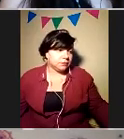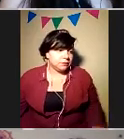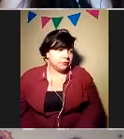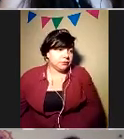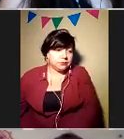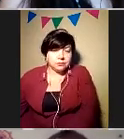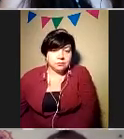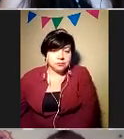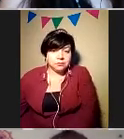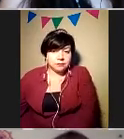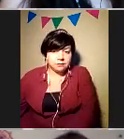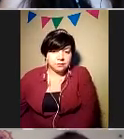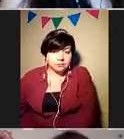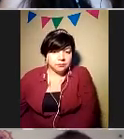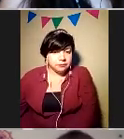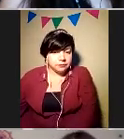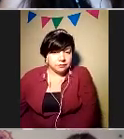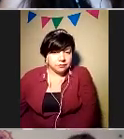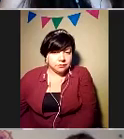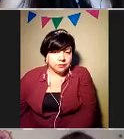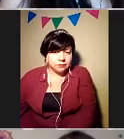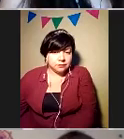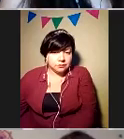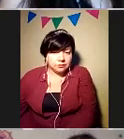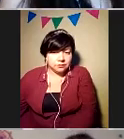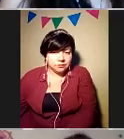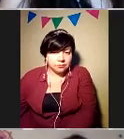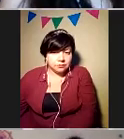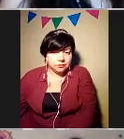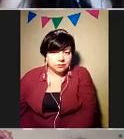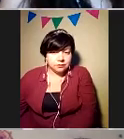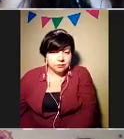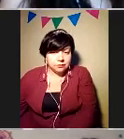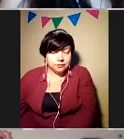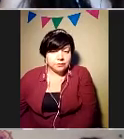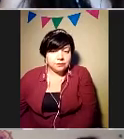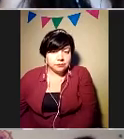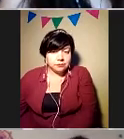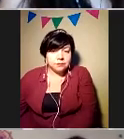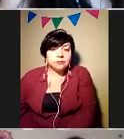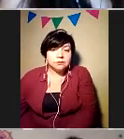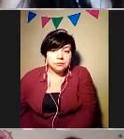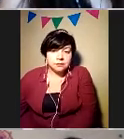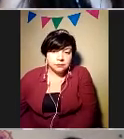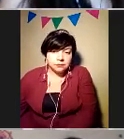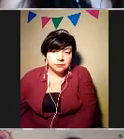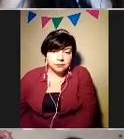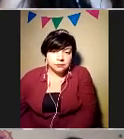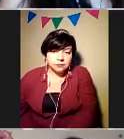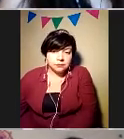como que igual de repente se cree y tú no tienes que comer carne porque piensas en el daño que estás haciendo, ¿verdad? Como que igual hacerlo de una manera empática con el otro,